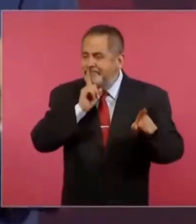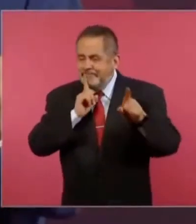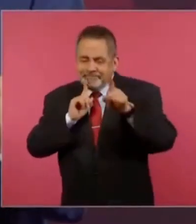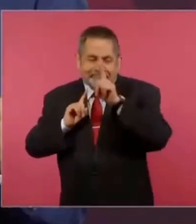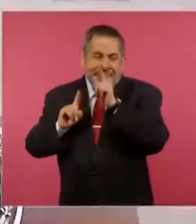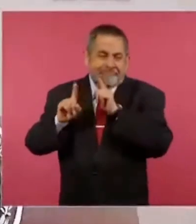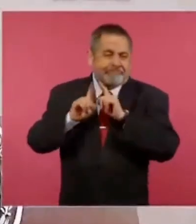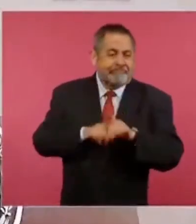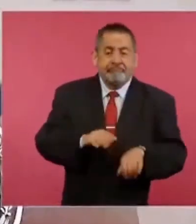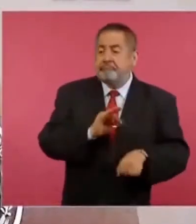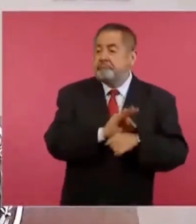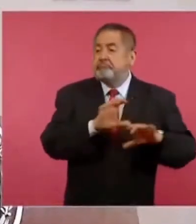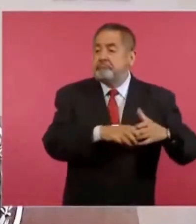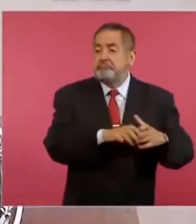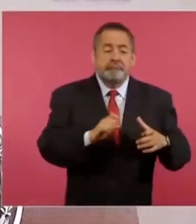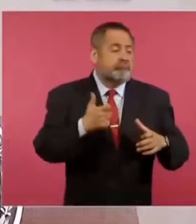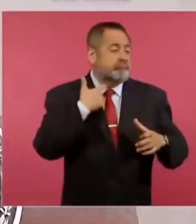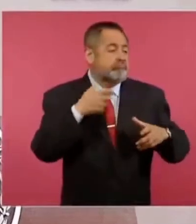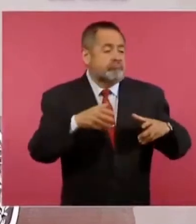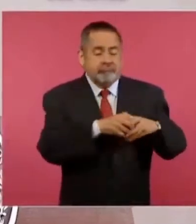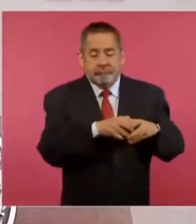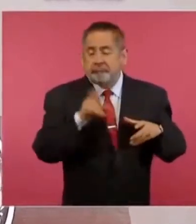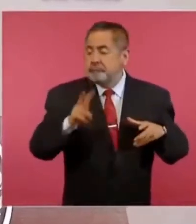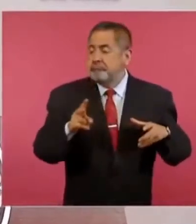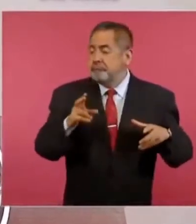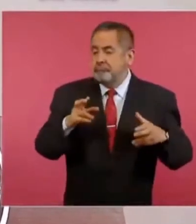de defender a ultranza